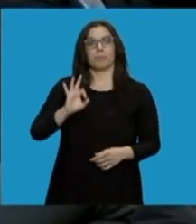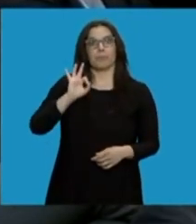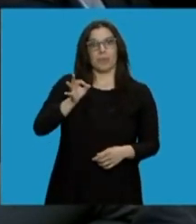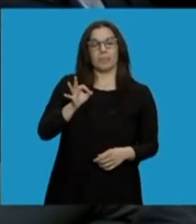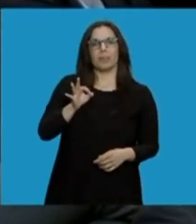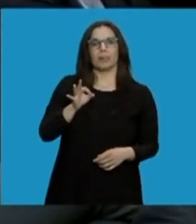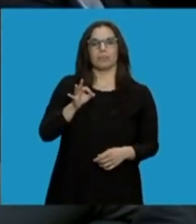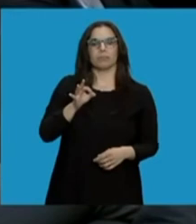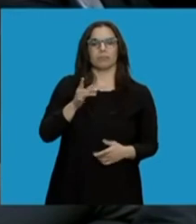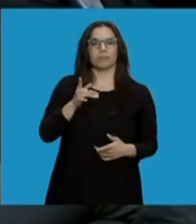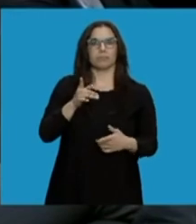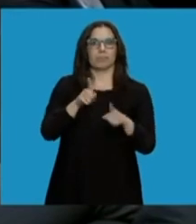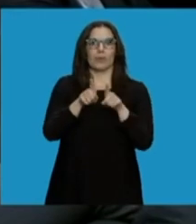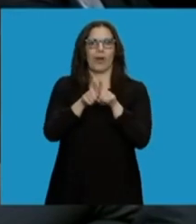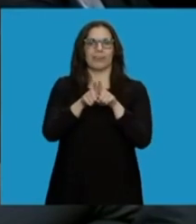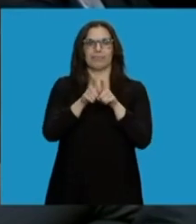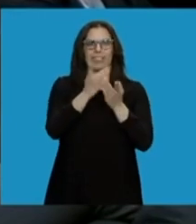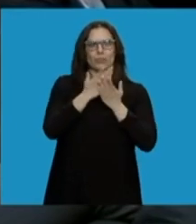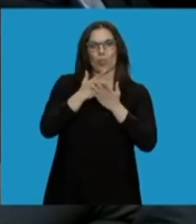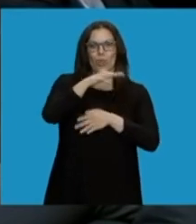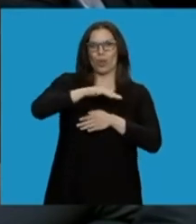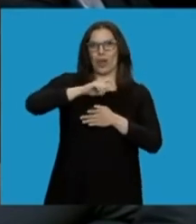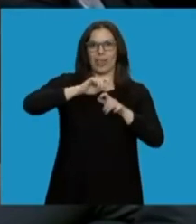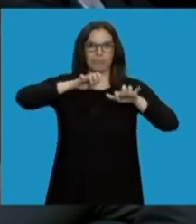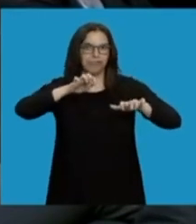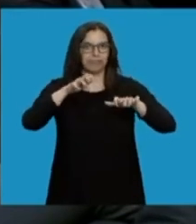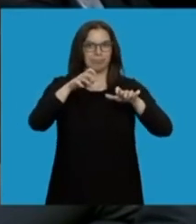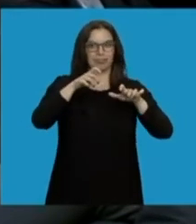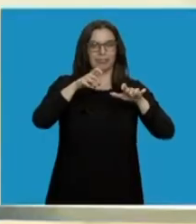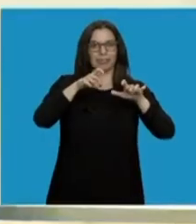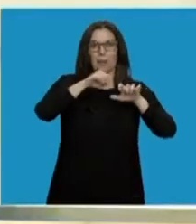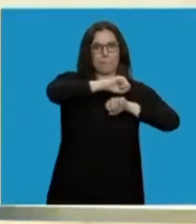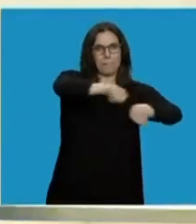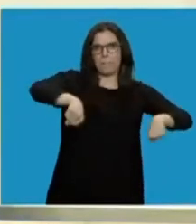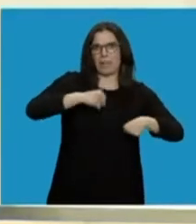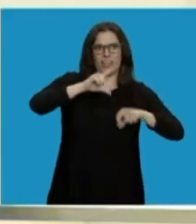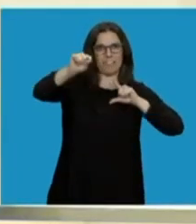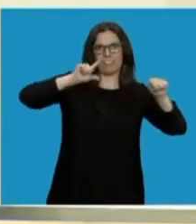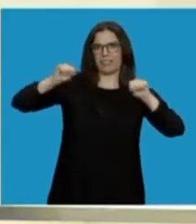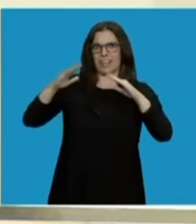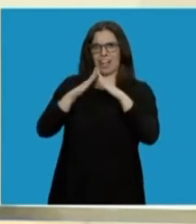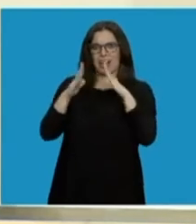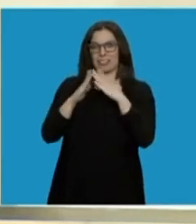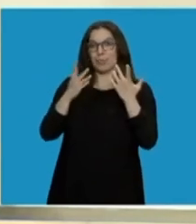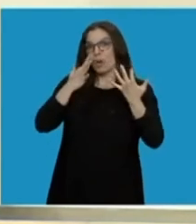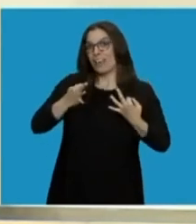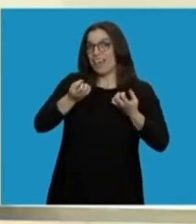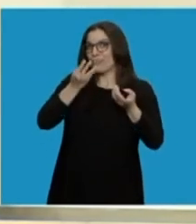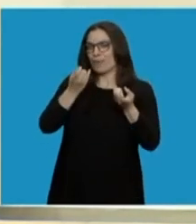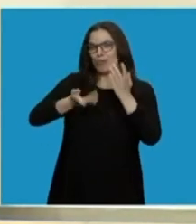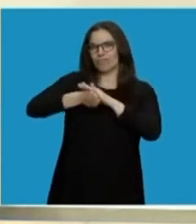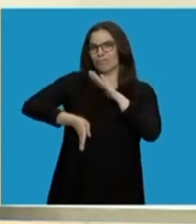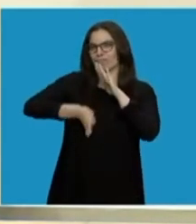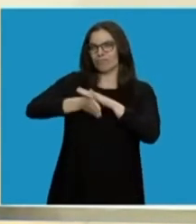vació estudios y redacciones, pero también es cierto que la información nunca dejó